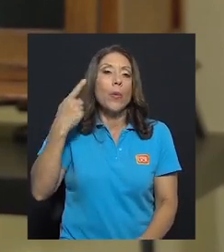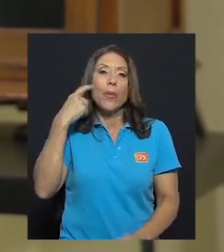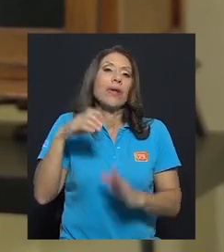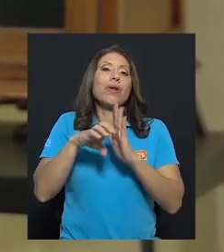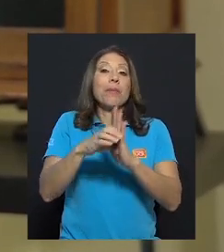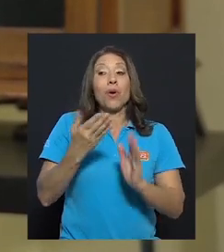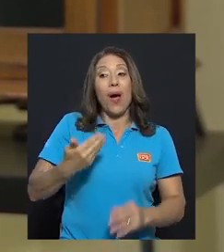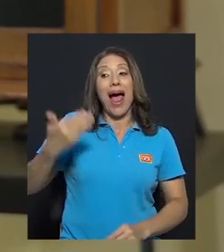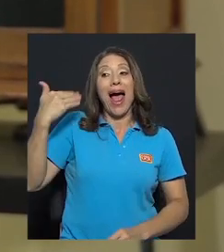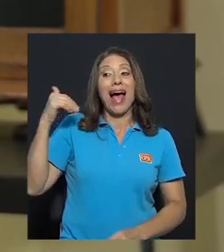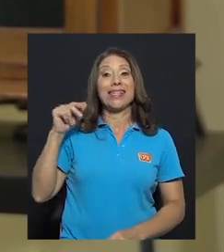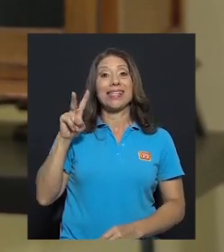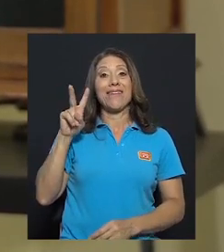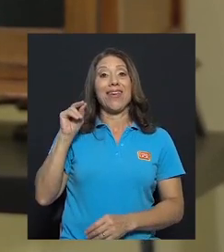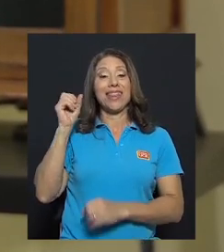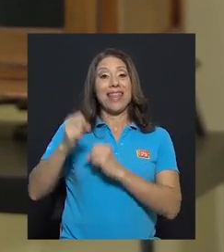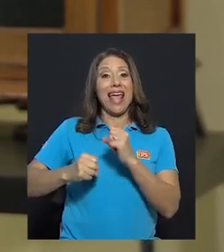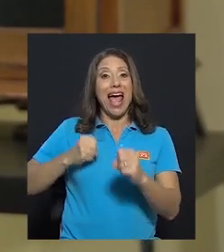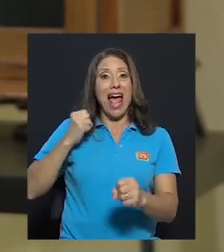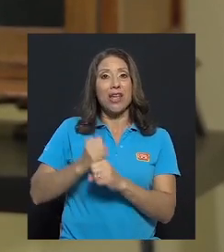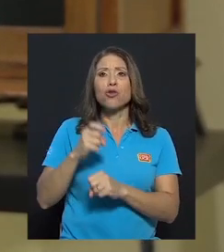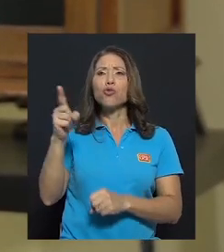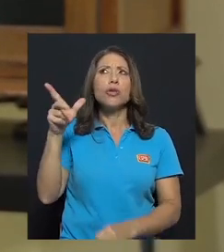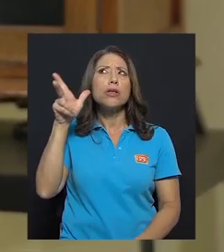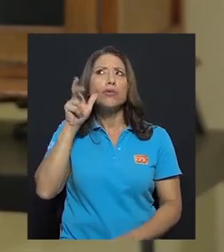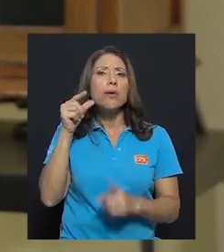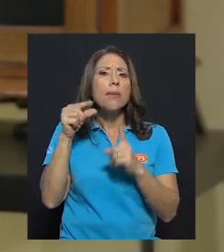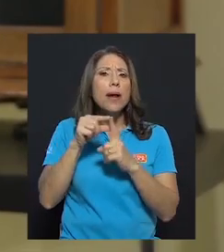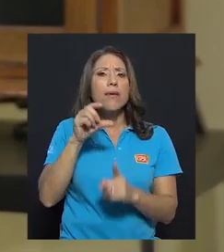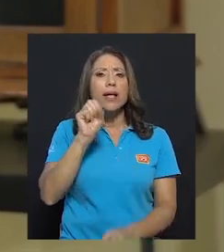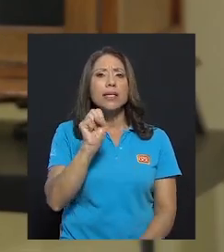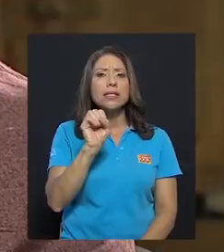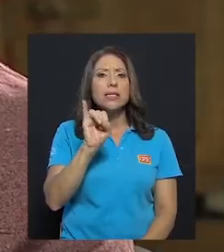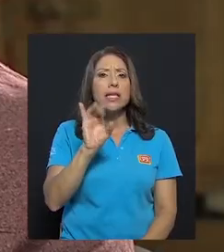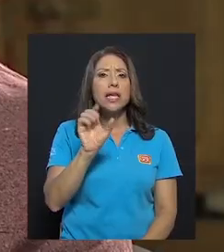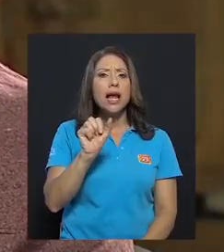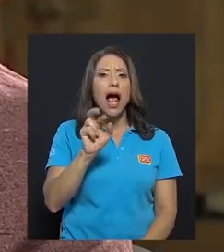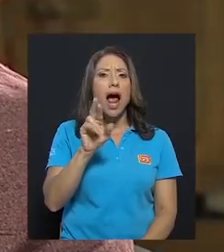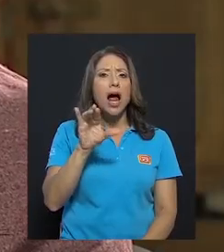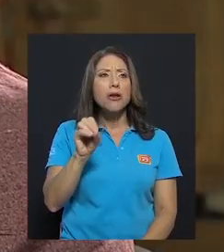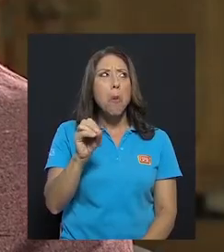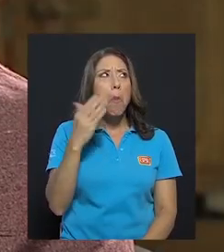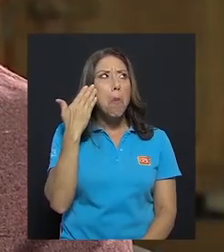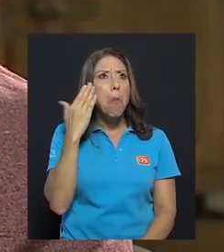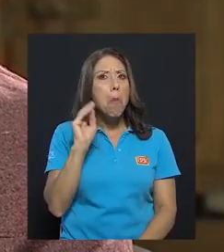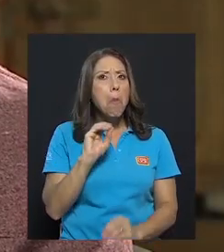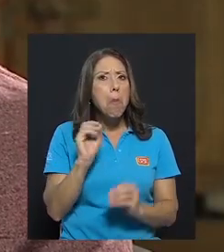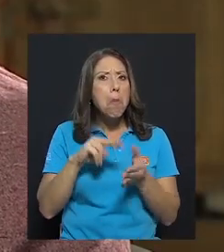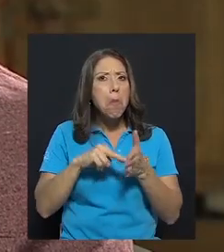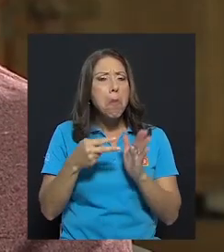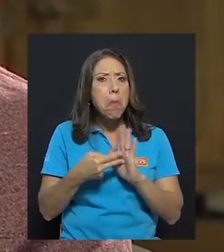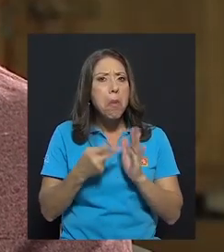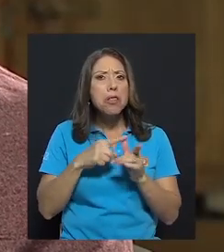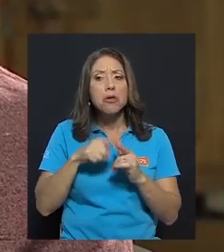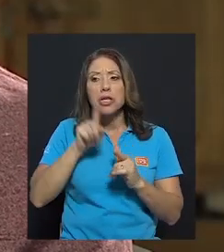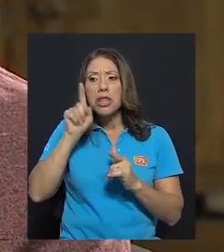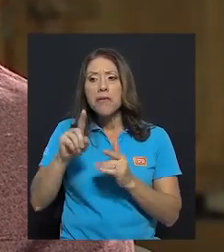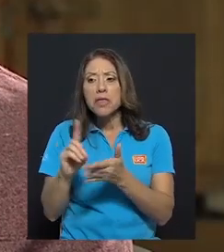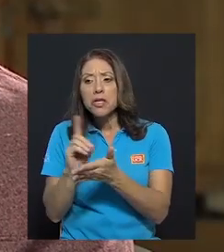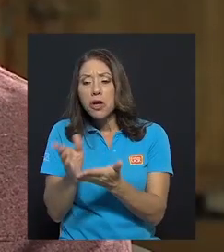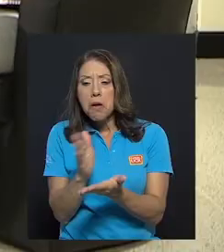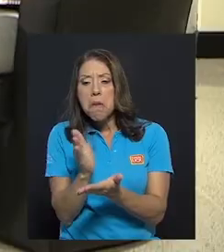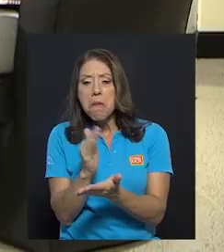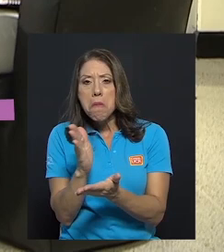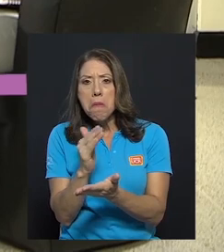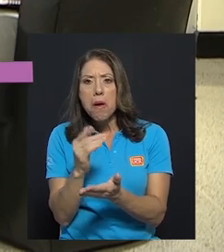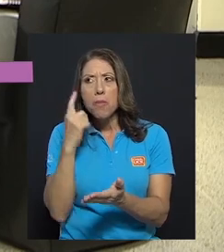años para saber qué era sicariato tenía que ir al diccionario y buscarlo, ¿no? Uh-huh. La palabra nadie, no se hablaba de